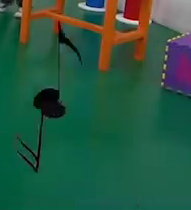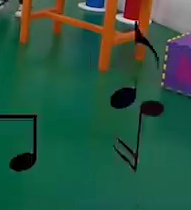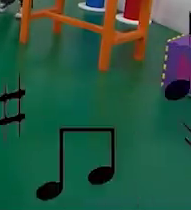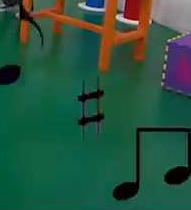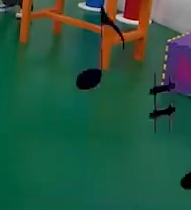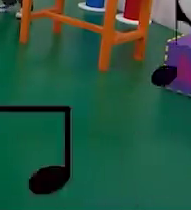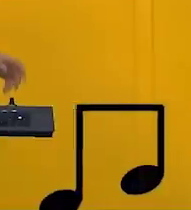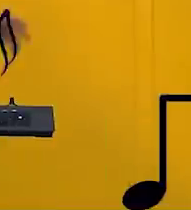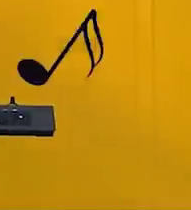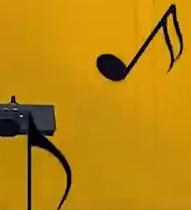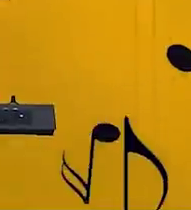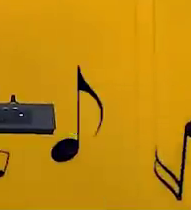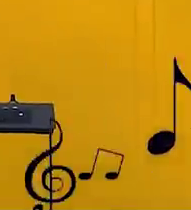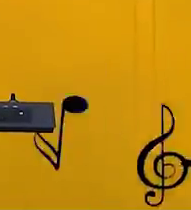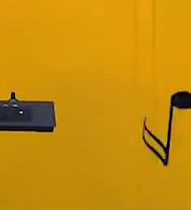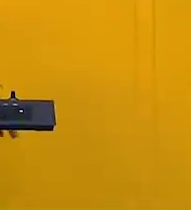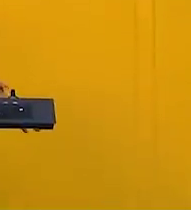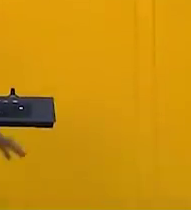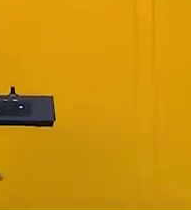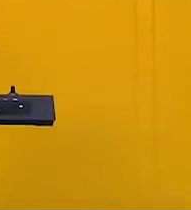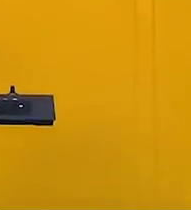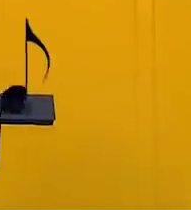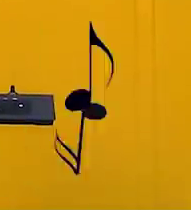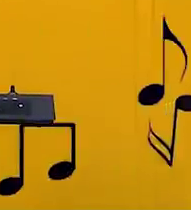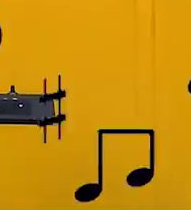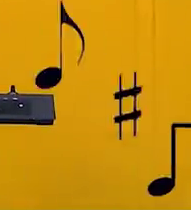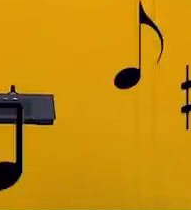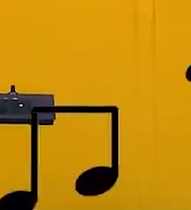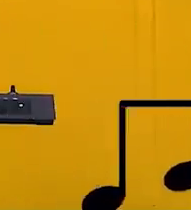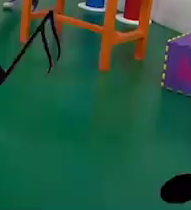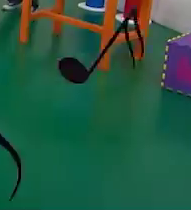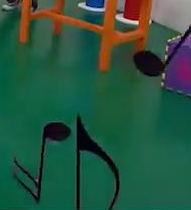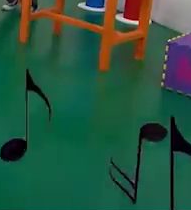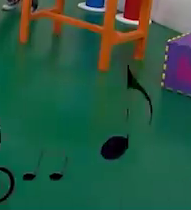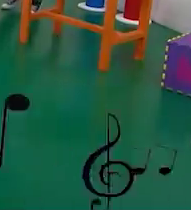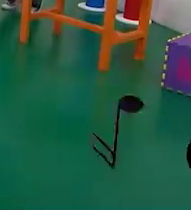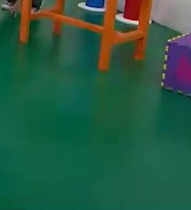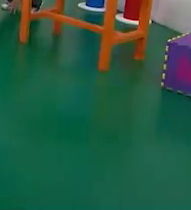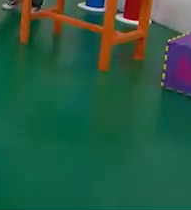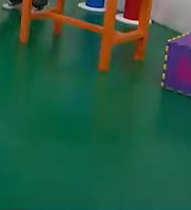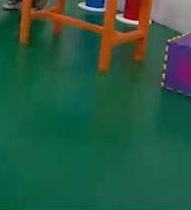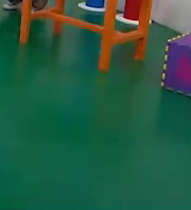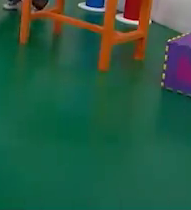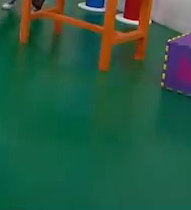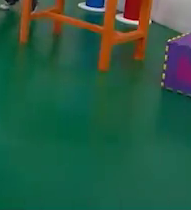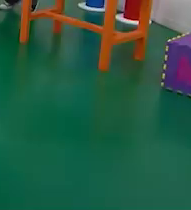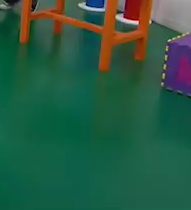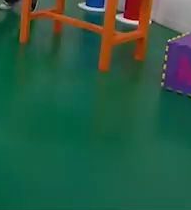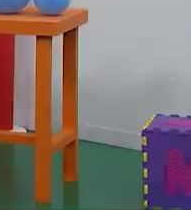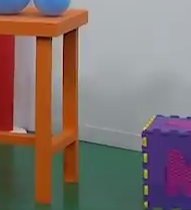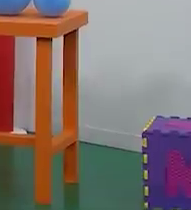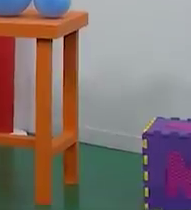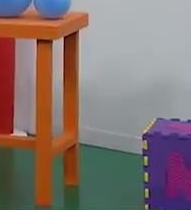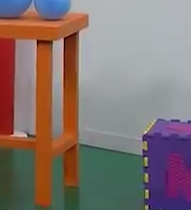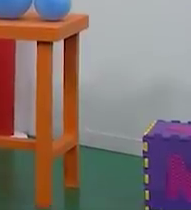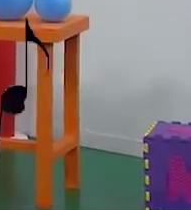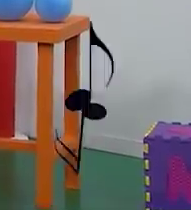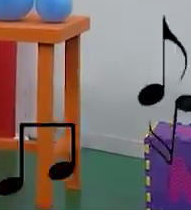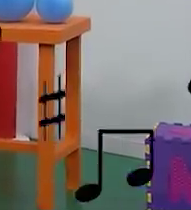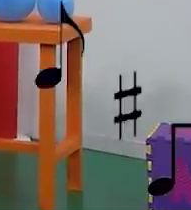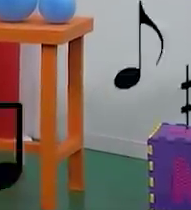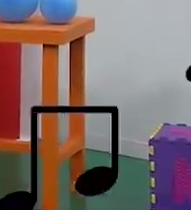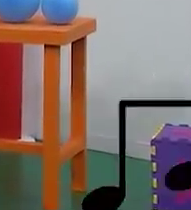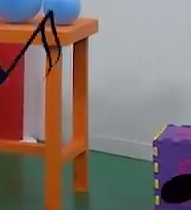dar. Cuando escuches un sonido grave, nos vamos a agachar. Cuando escuches un